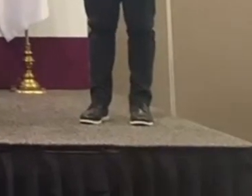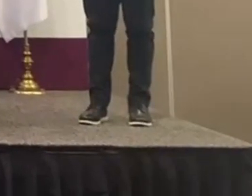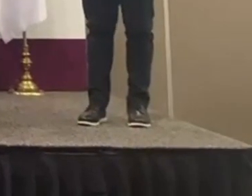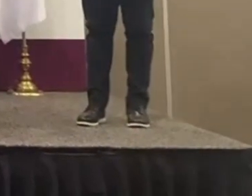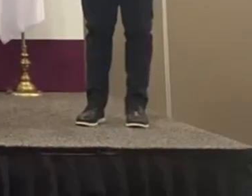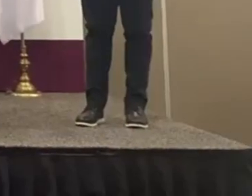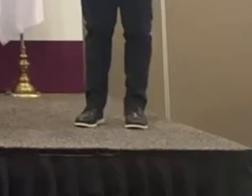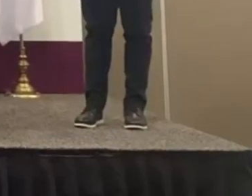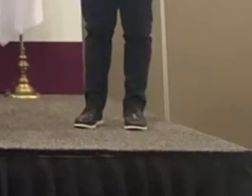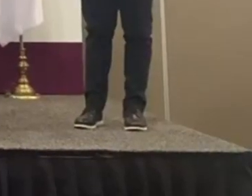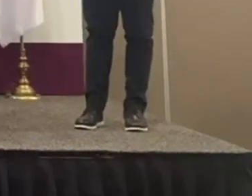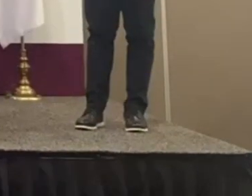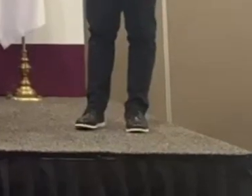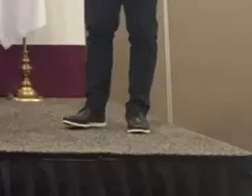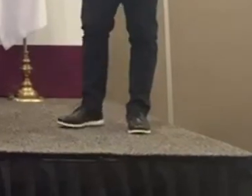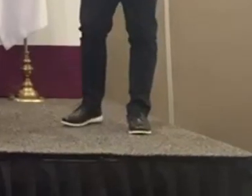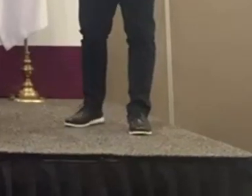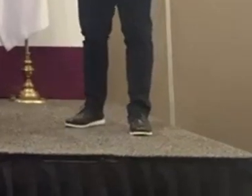atenderlos.